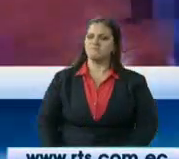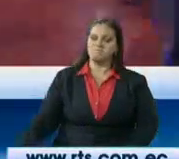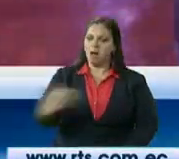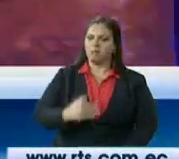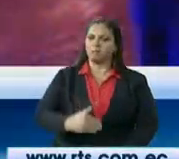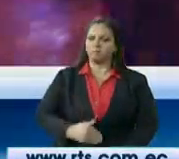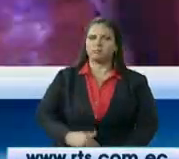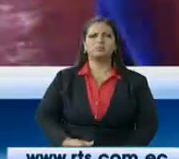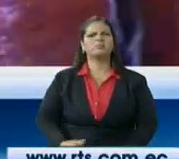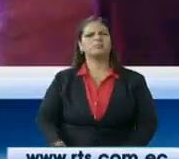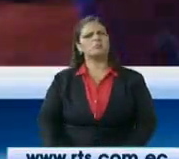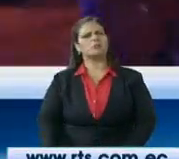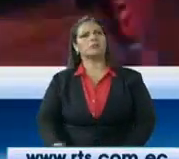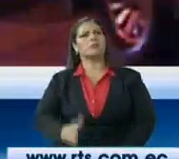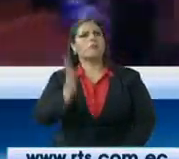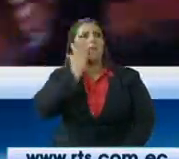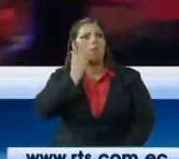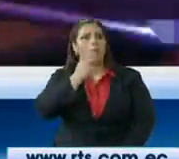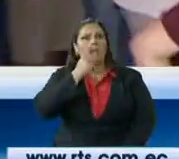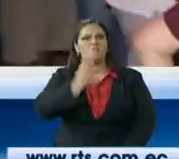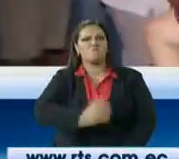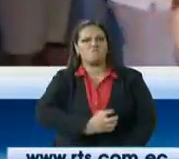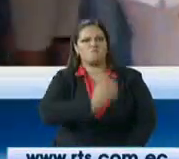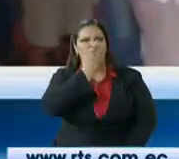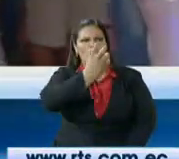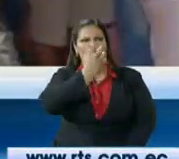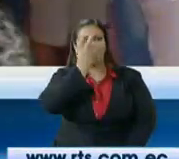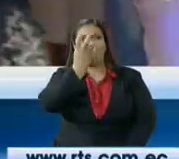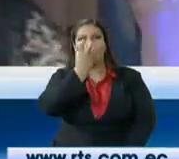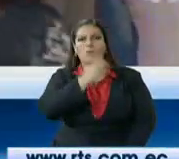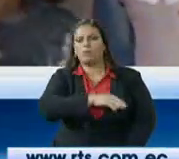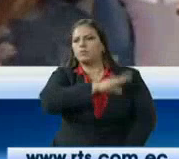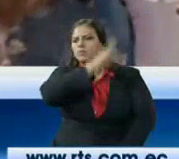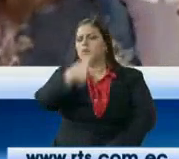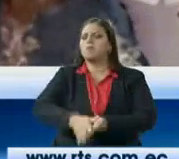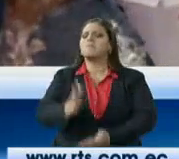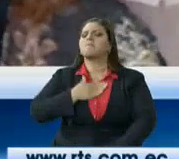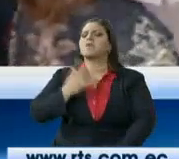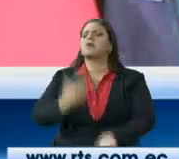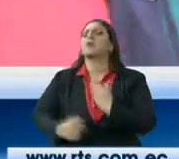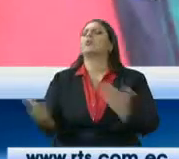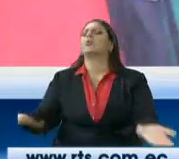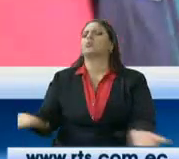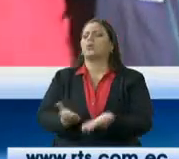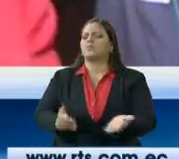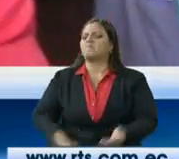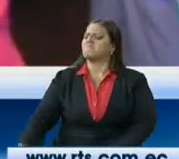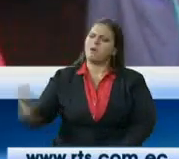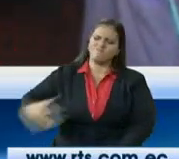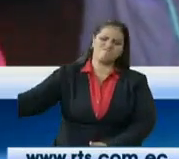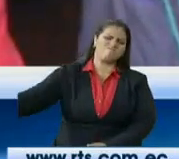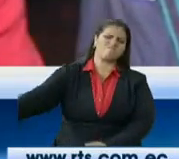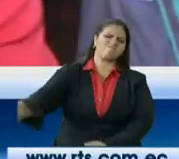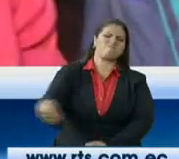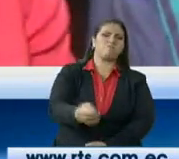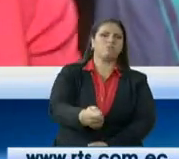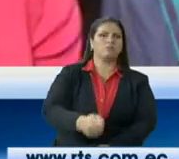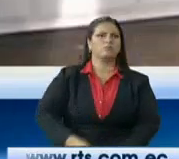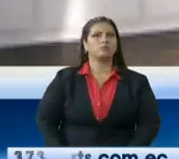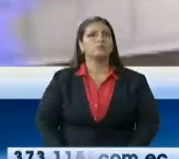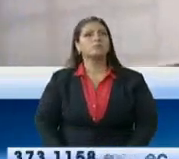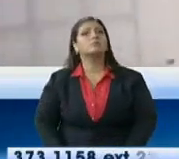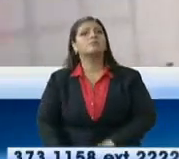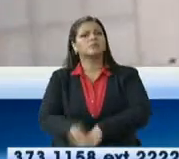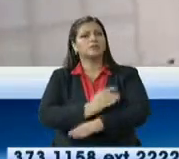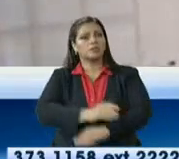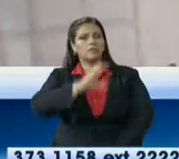Los padres de familia, algunos enojados, llegaron al lugar para retirar a sus hijos. La policía los contactó luego de que